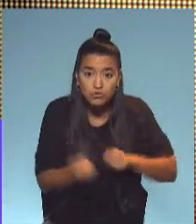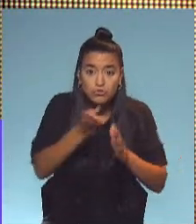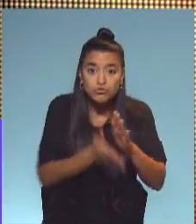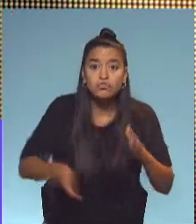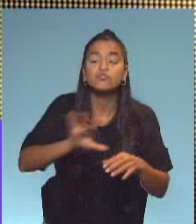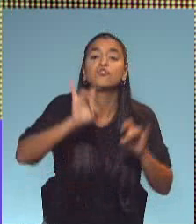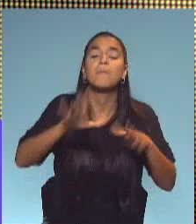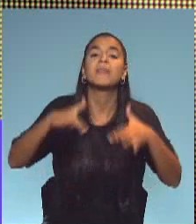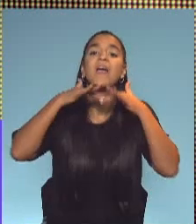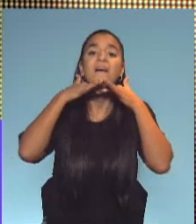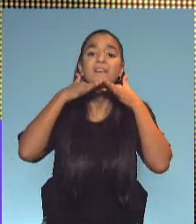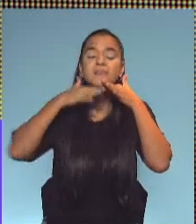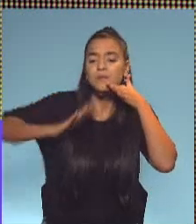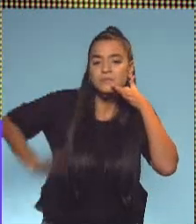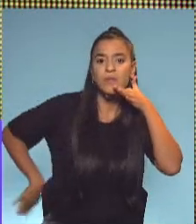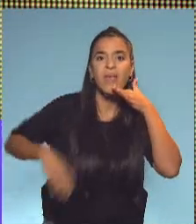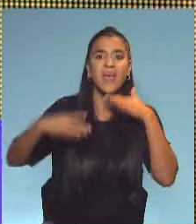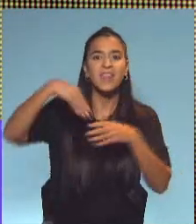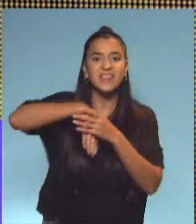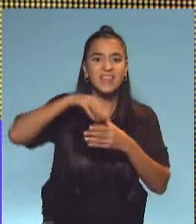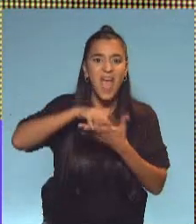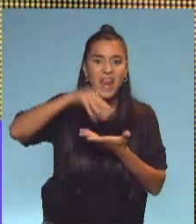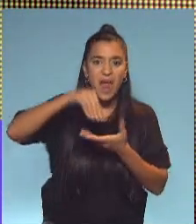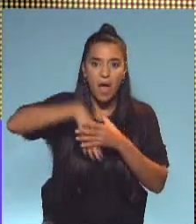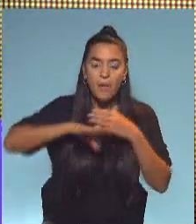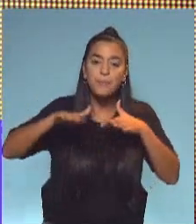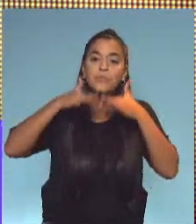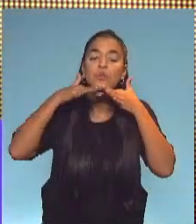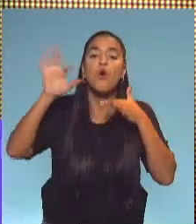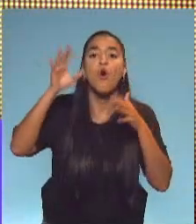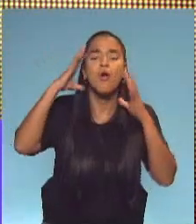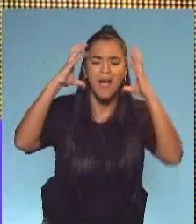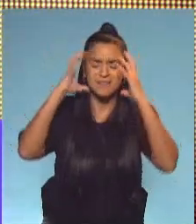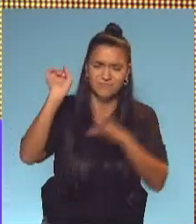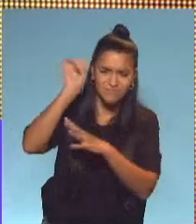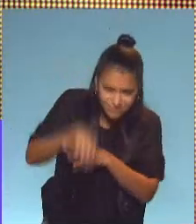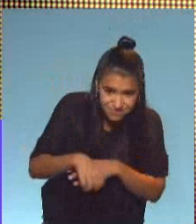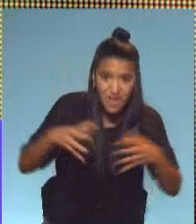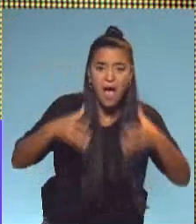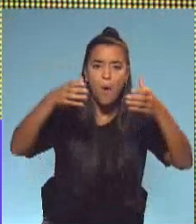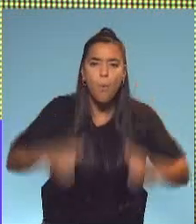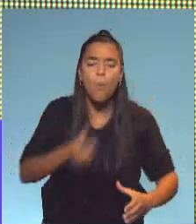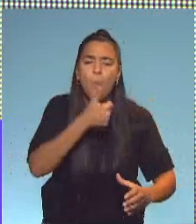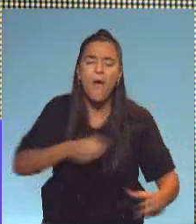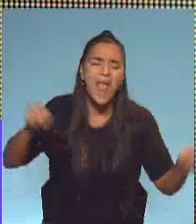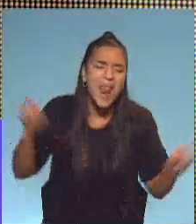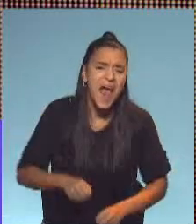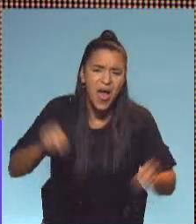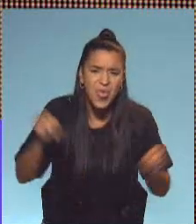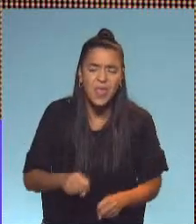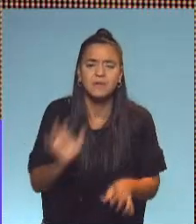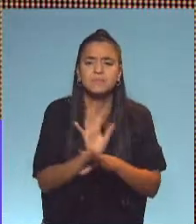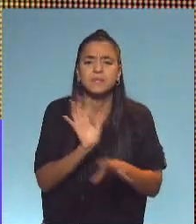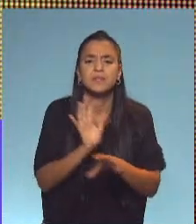solamente la cabeza al aire libre, o hundir sus cabezas en grandes recipientes de agua helada simulando